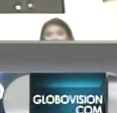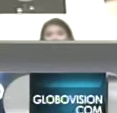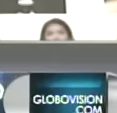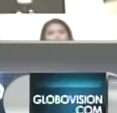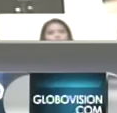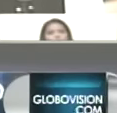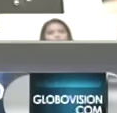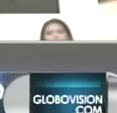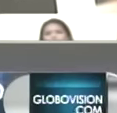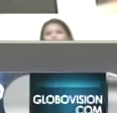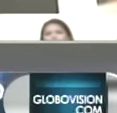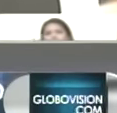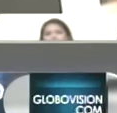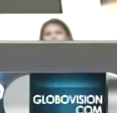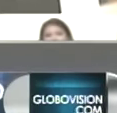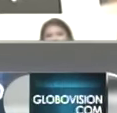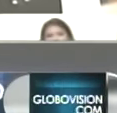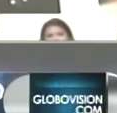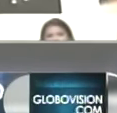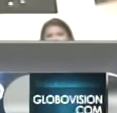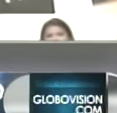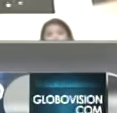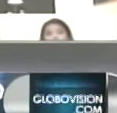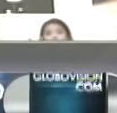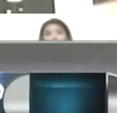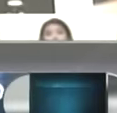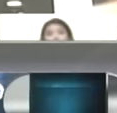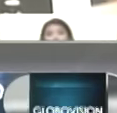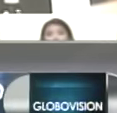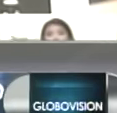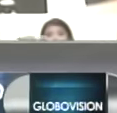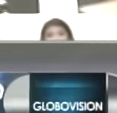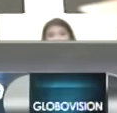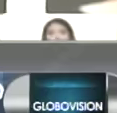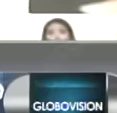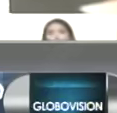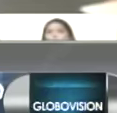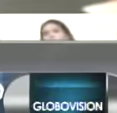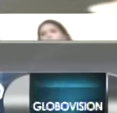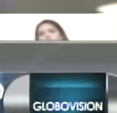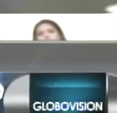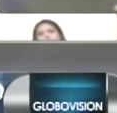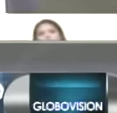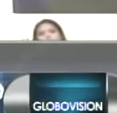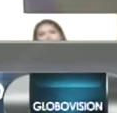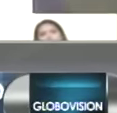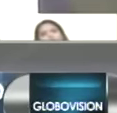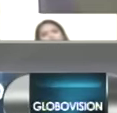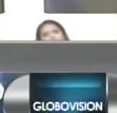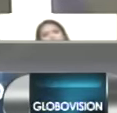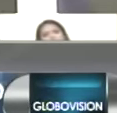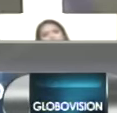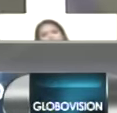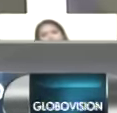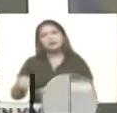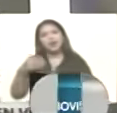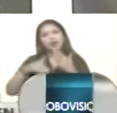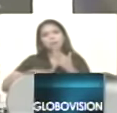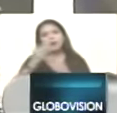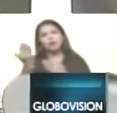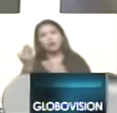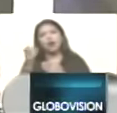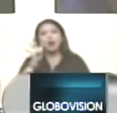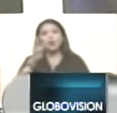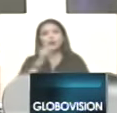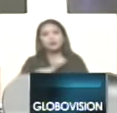especiales de Guayana, han salido 2 aviones y hoy salió un equipo especial. Y aquí todavía tenemos, esto fue en la madrugada a